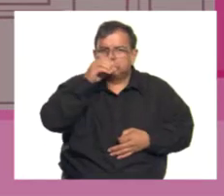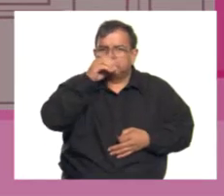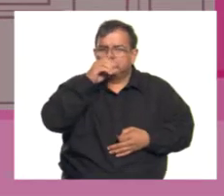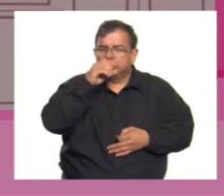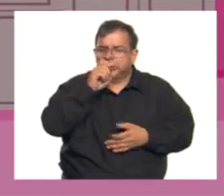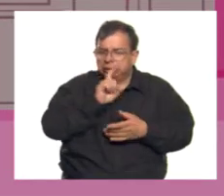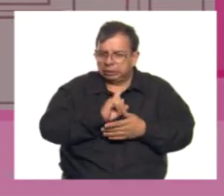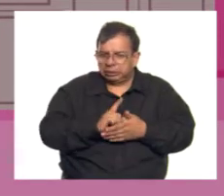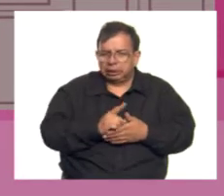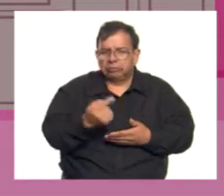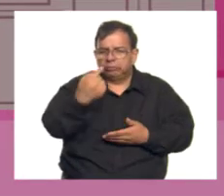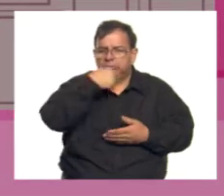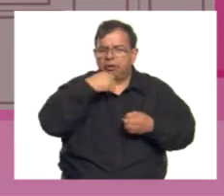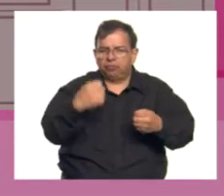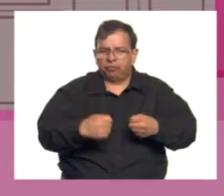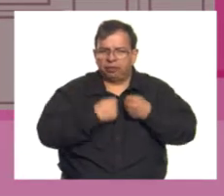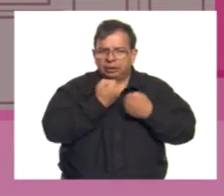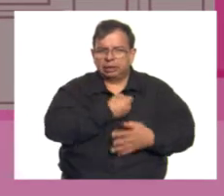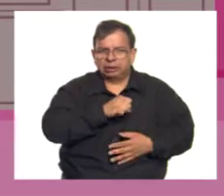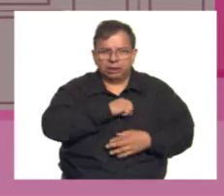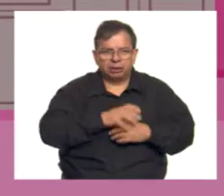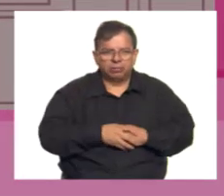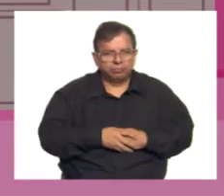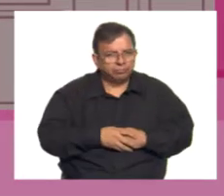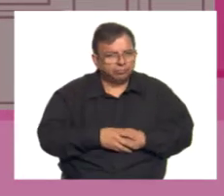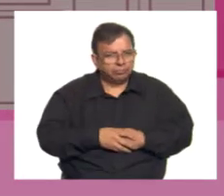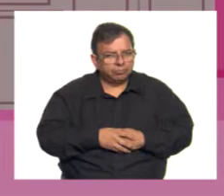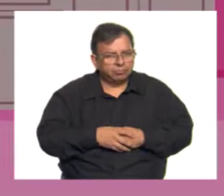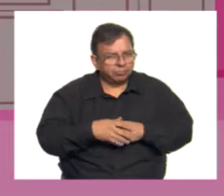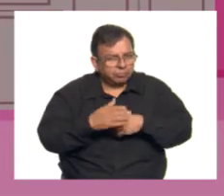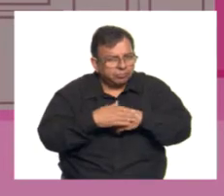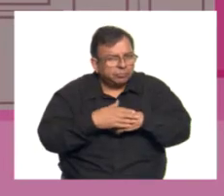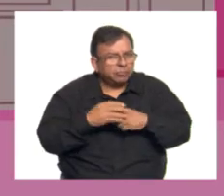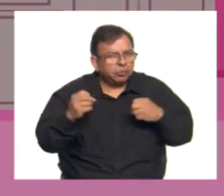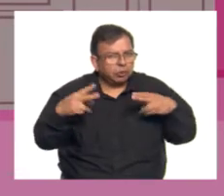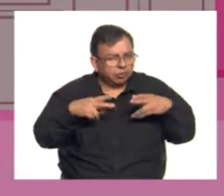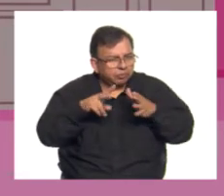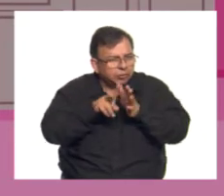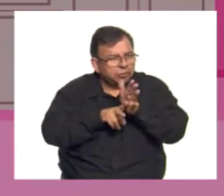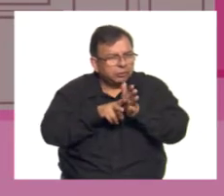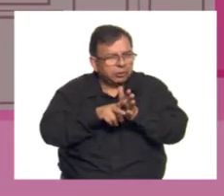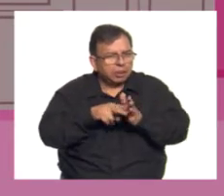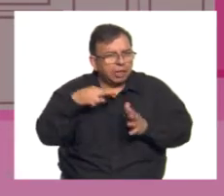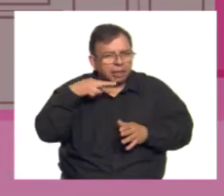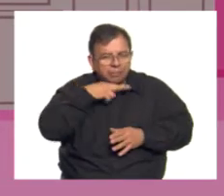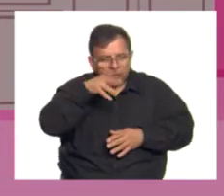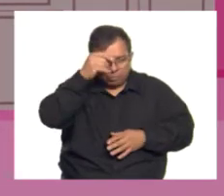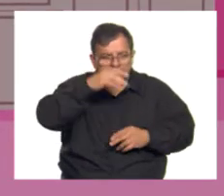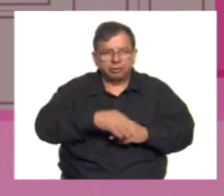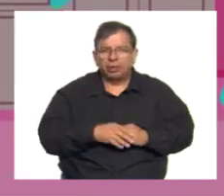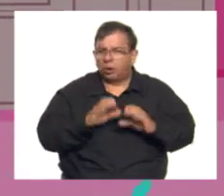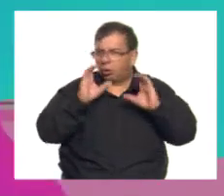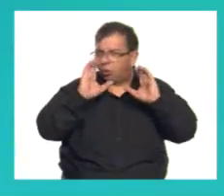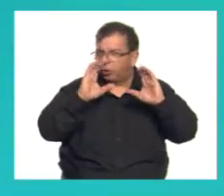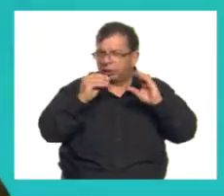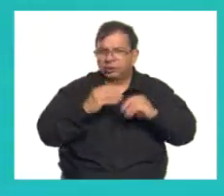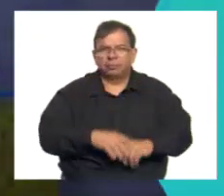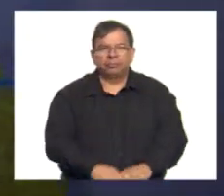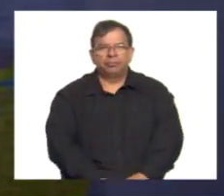nos mantendrá fuertes y sanos. Nos vemos en la siguiente cápsula de Aprende Rápido. ¡Cuídense